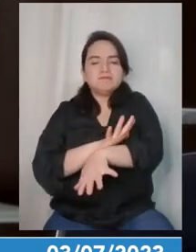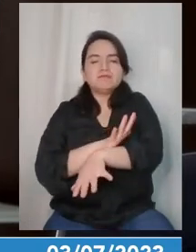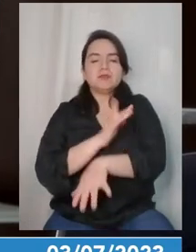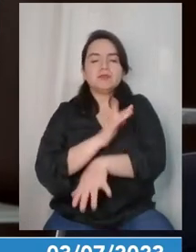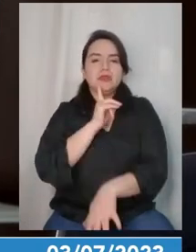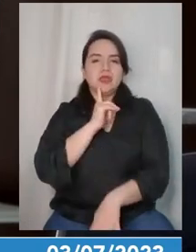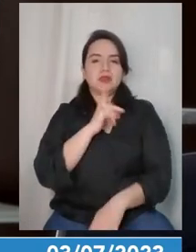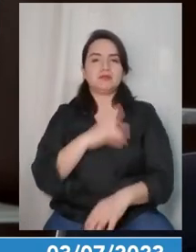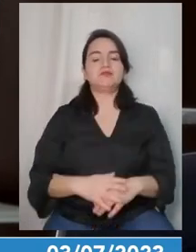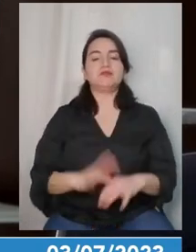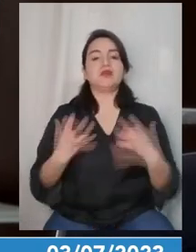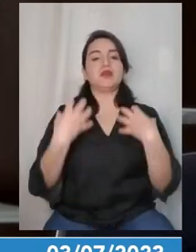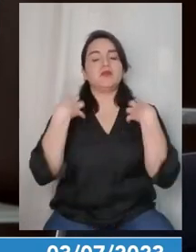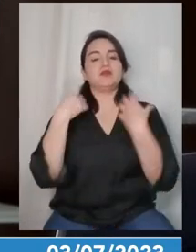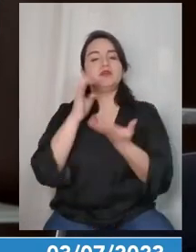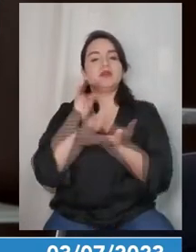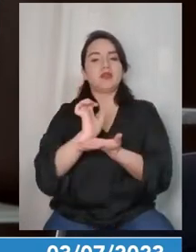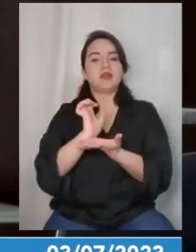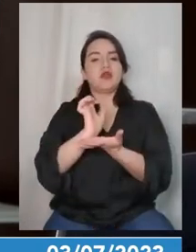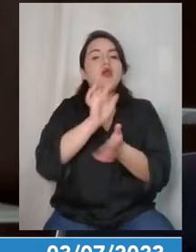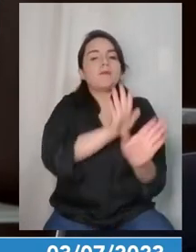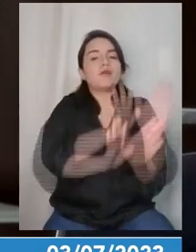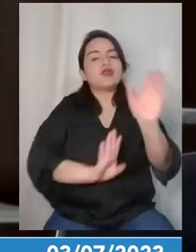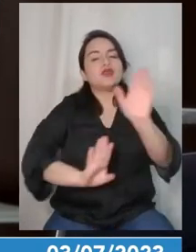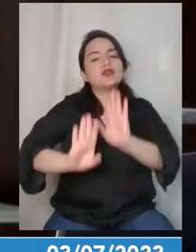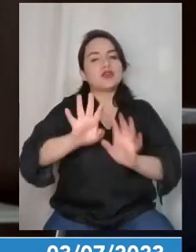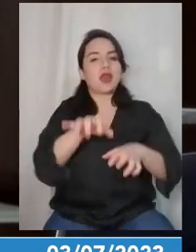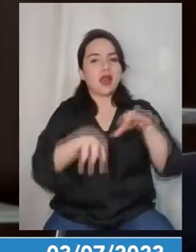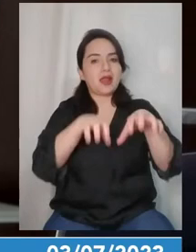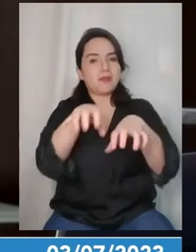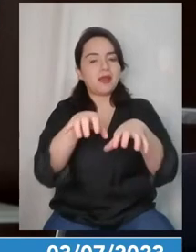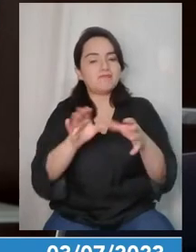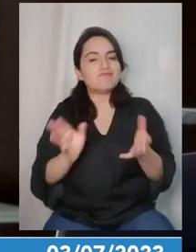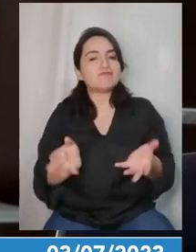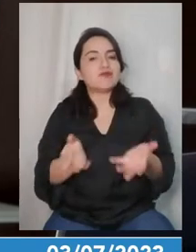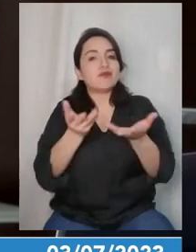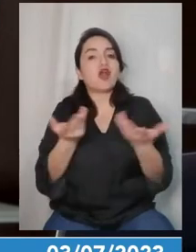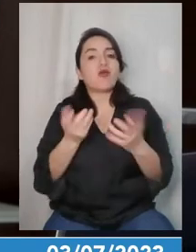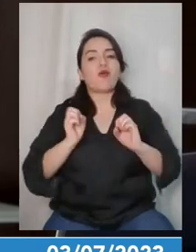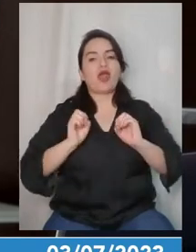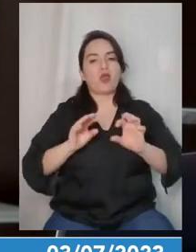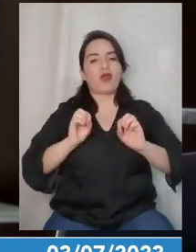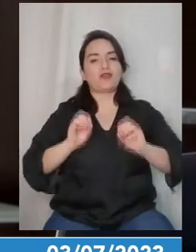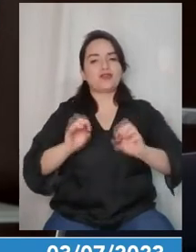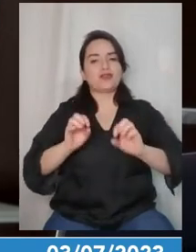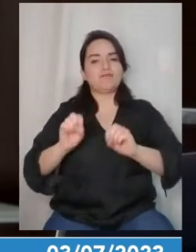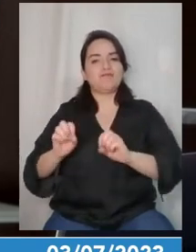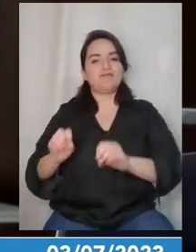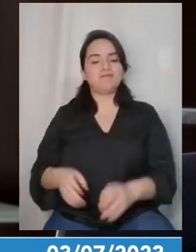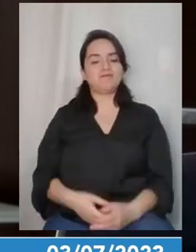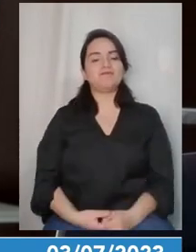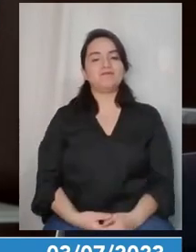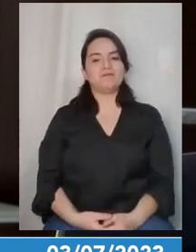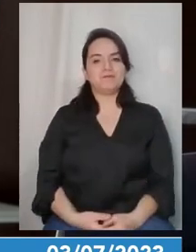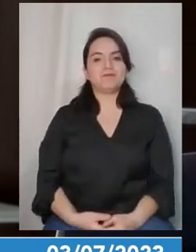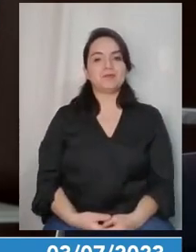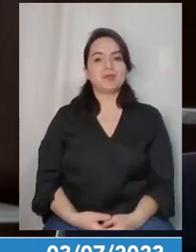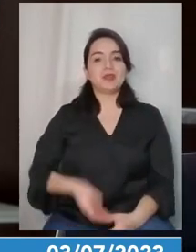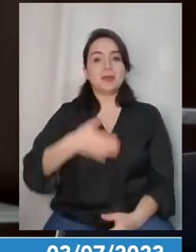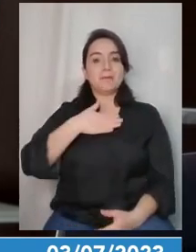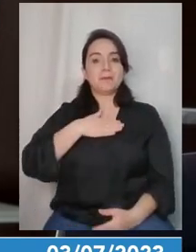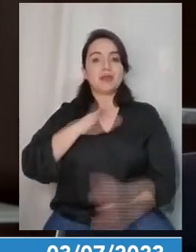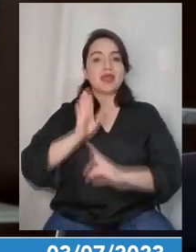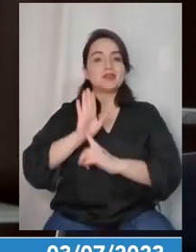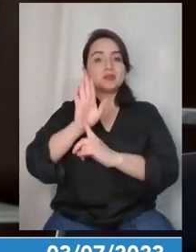dar protección a los animales y promoverla por medio de la educación. Por lo tanto, mi exposición se va a centrar en el desarrollo de dos